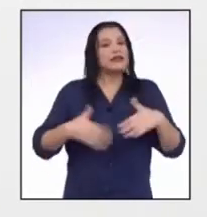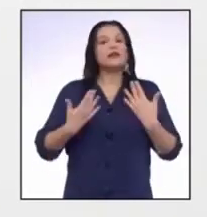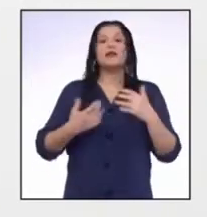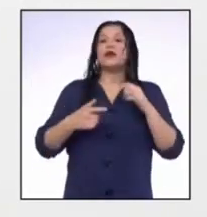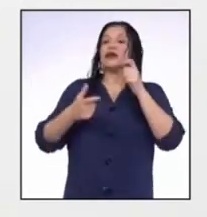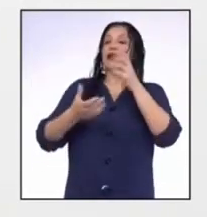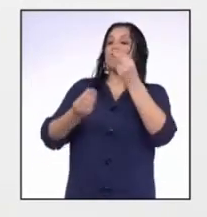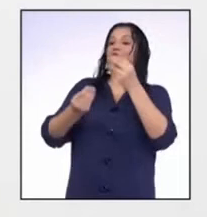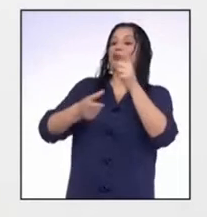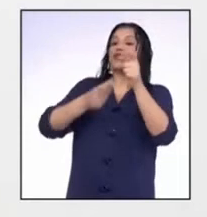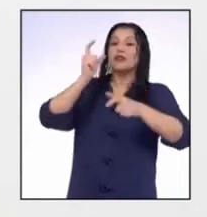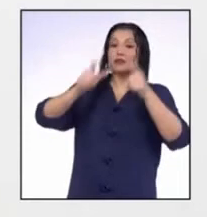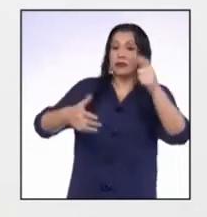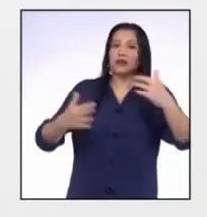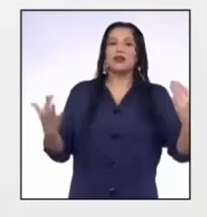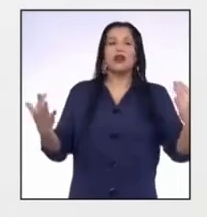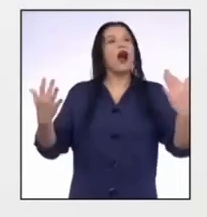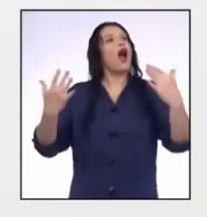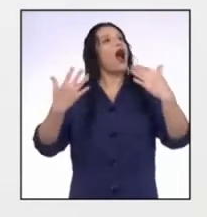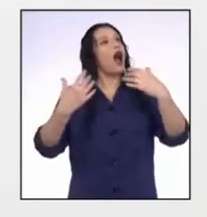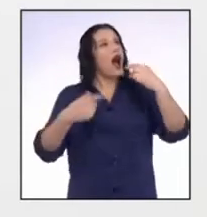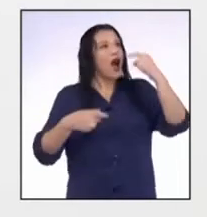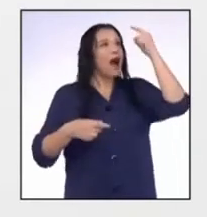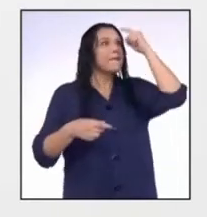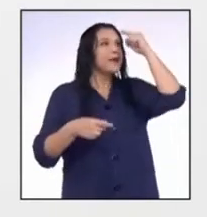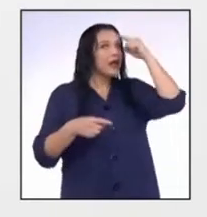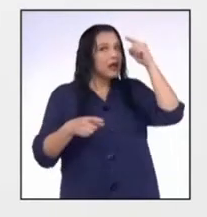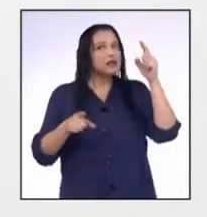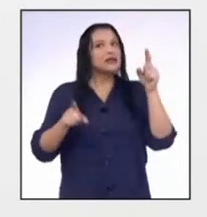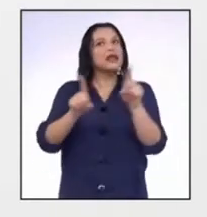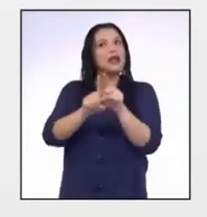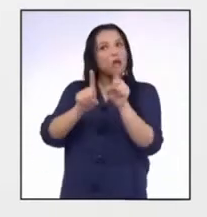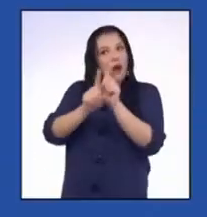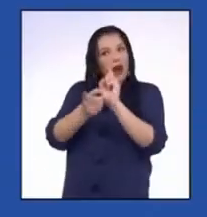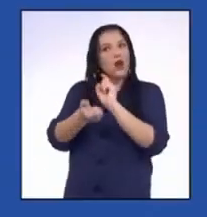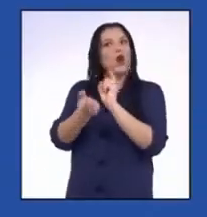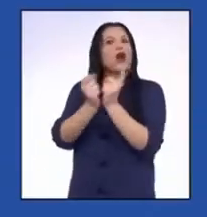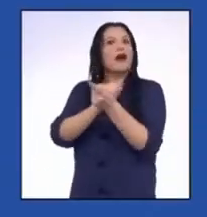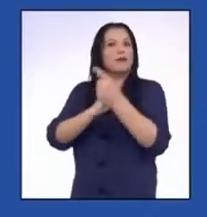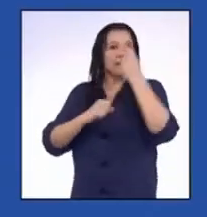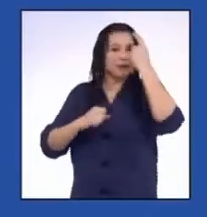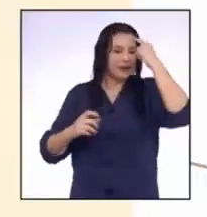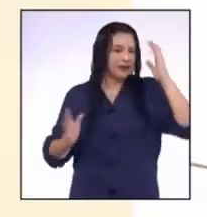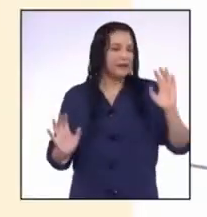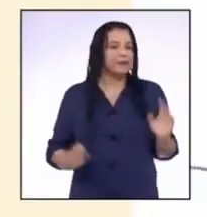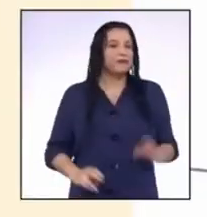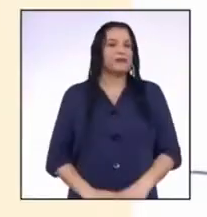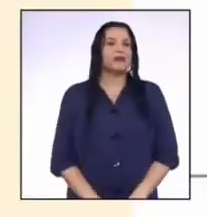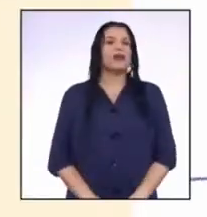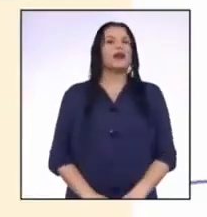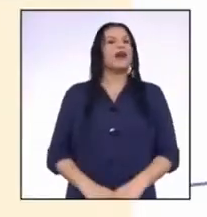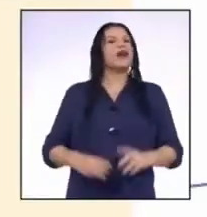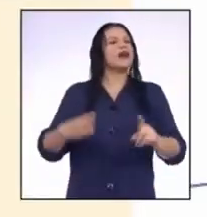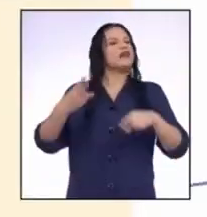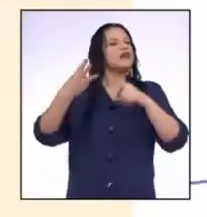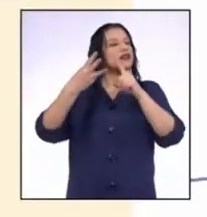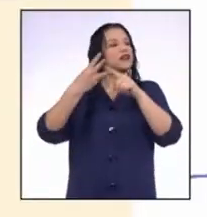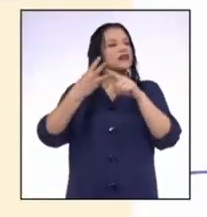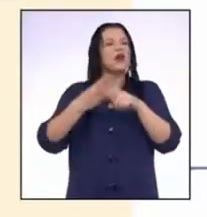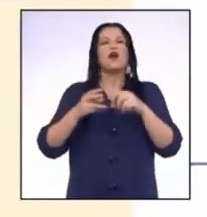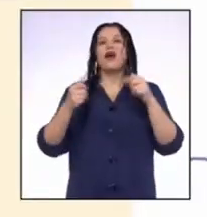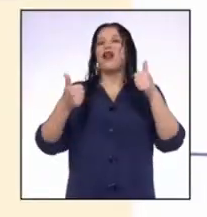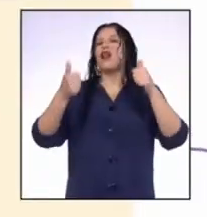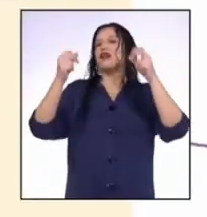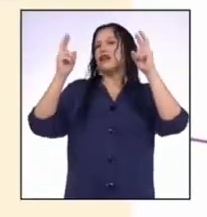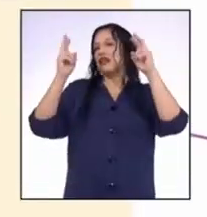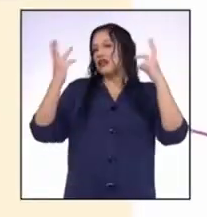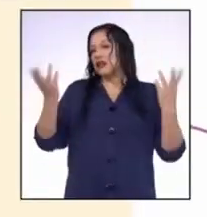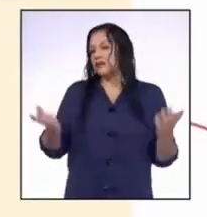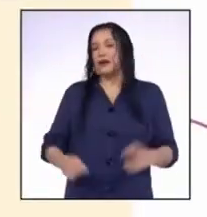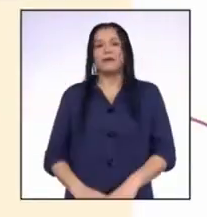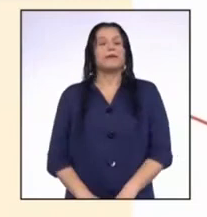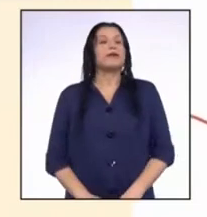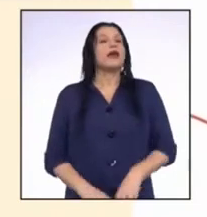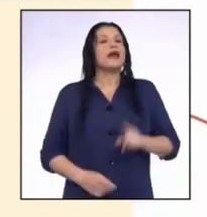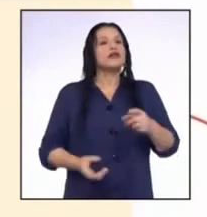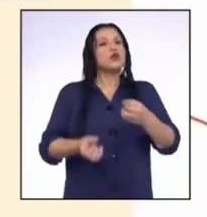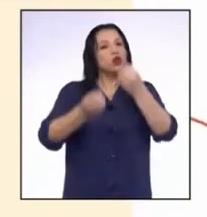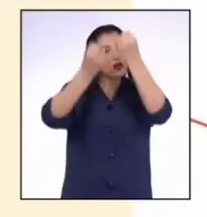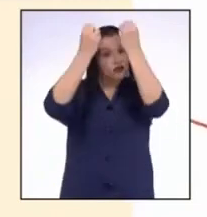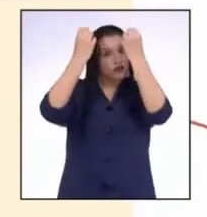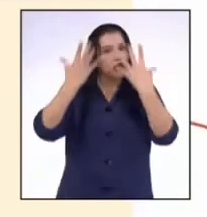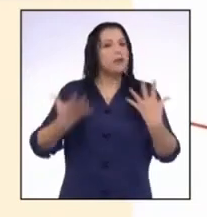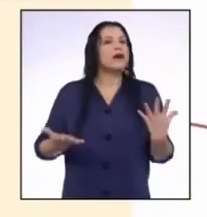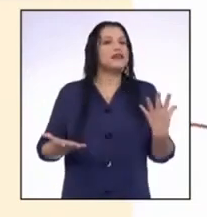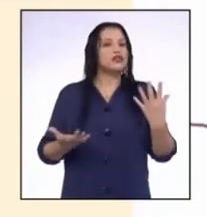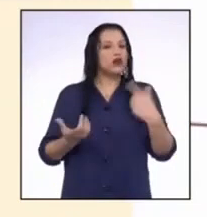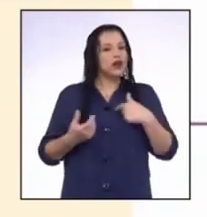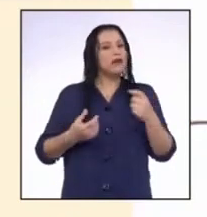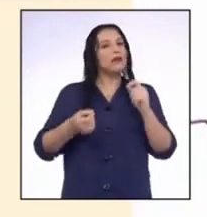las personas actúen o piensen de un modo determinado. Luego viene el tema. Tiene que ver con la información